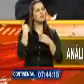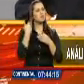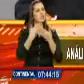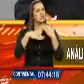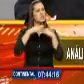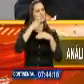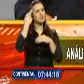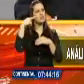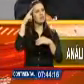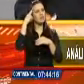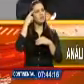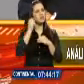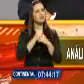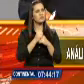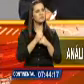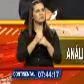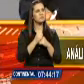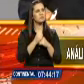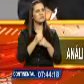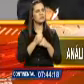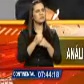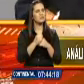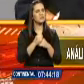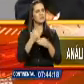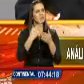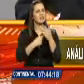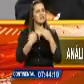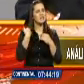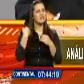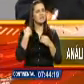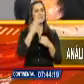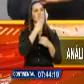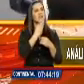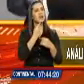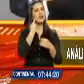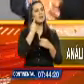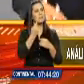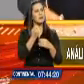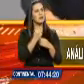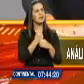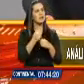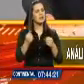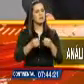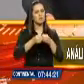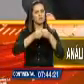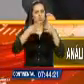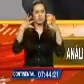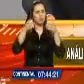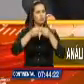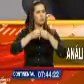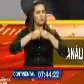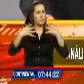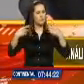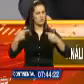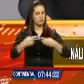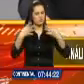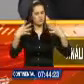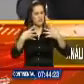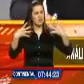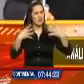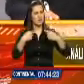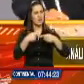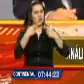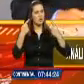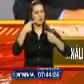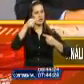pone que el Estado de Israel para lanzar estos ataques contra la población